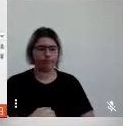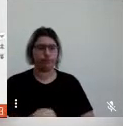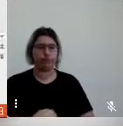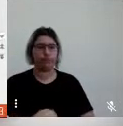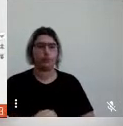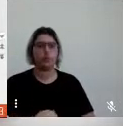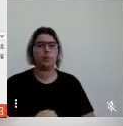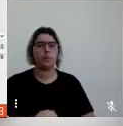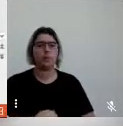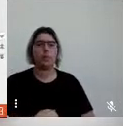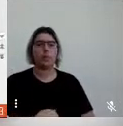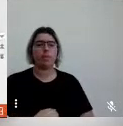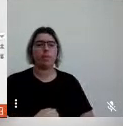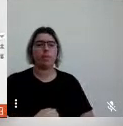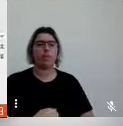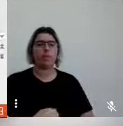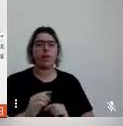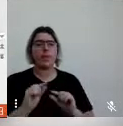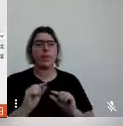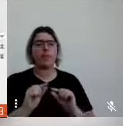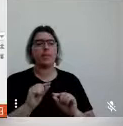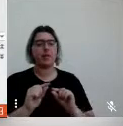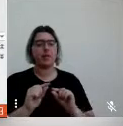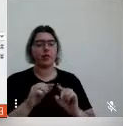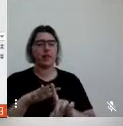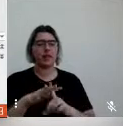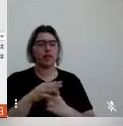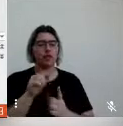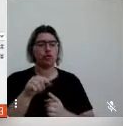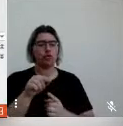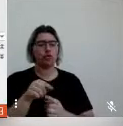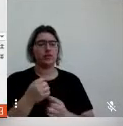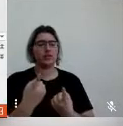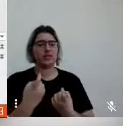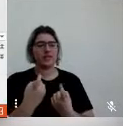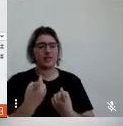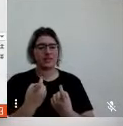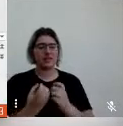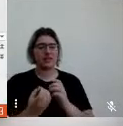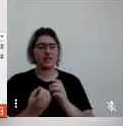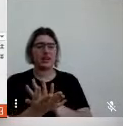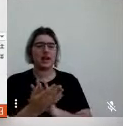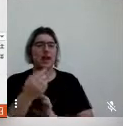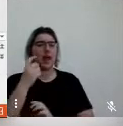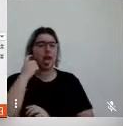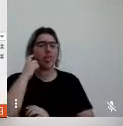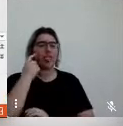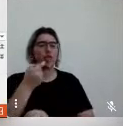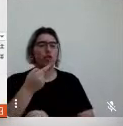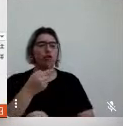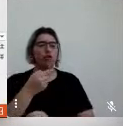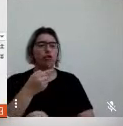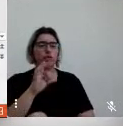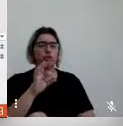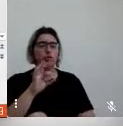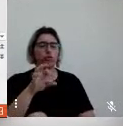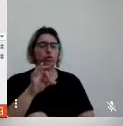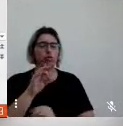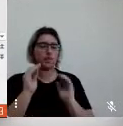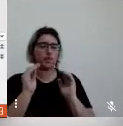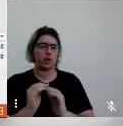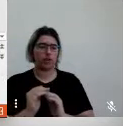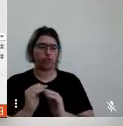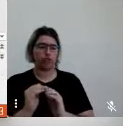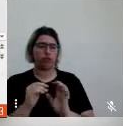Y la microbiota en estos casos es deficiente, produce menos ácidos grasos, que os comentaba antes, de cadena corta,